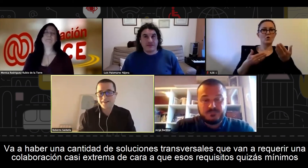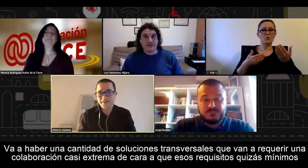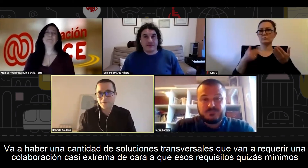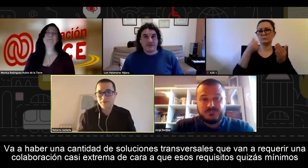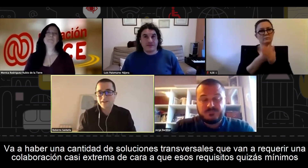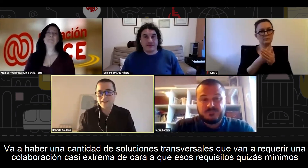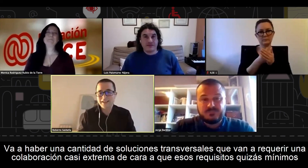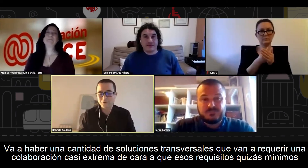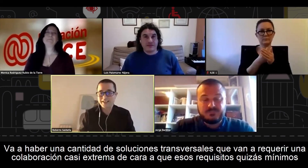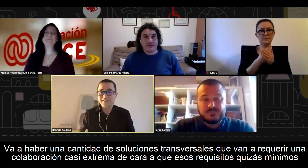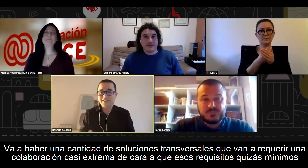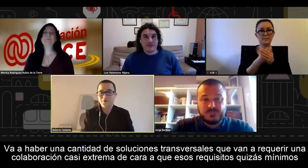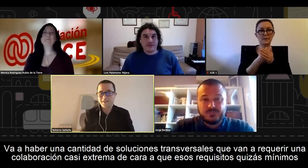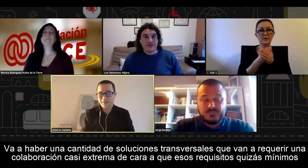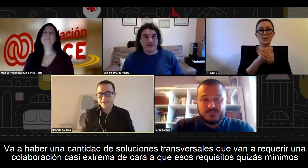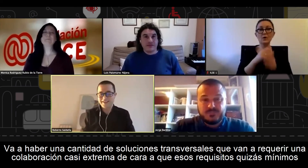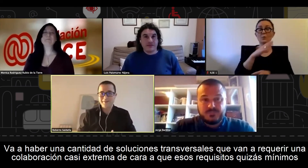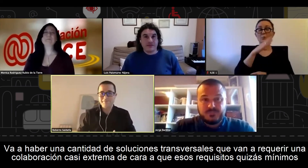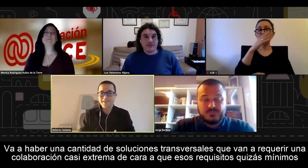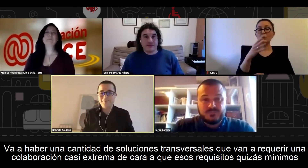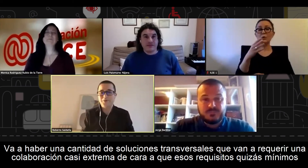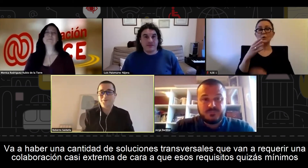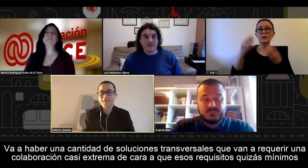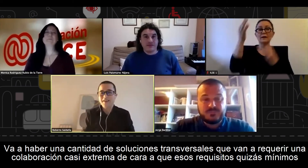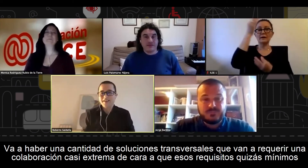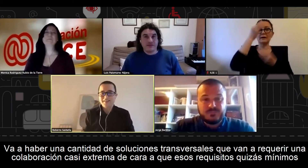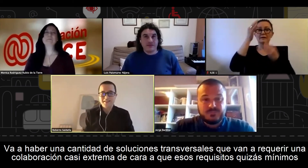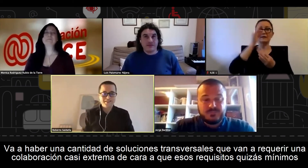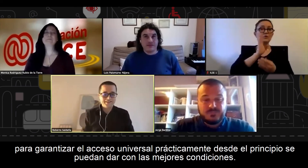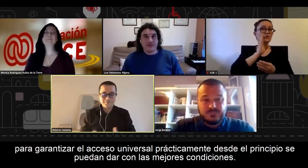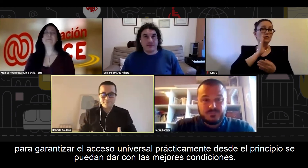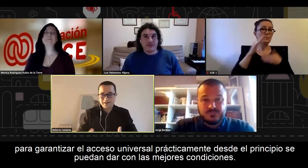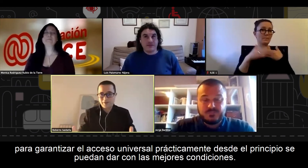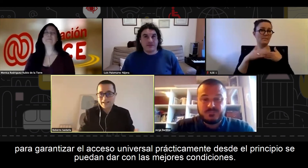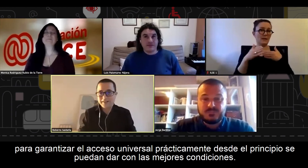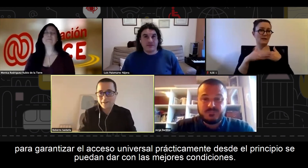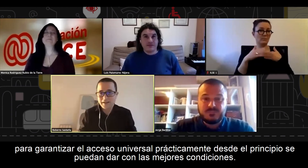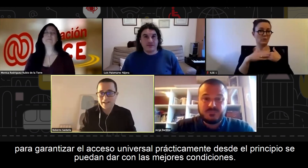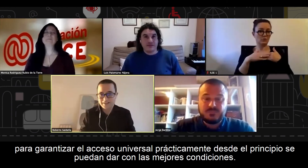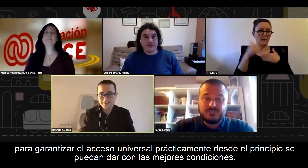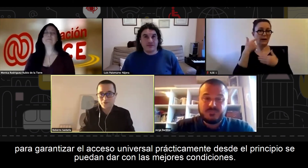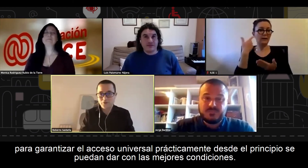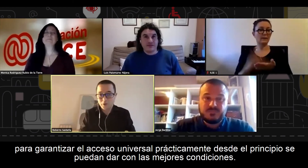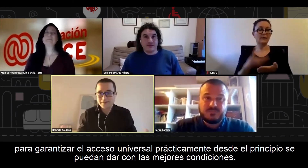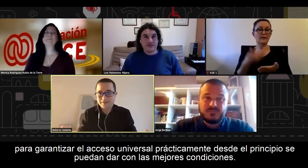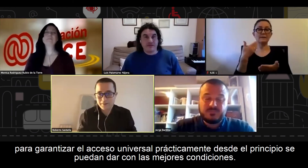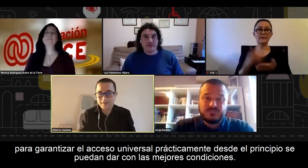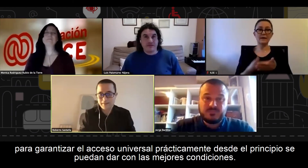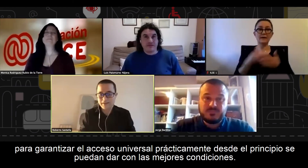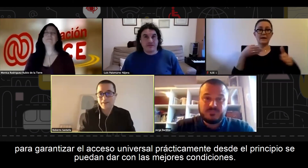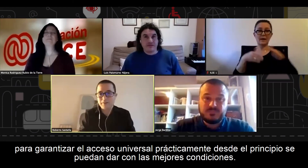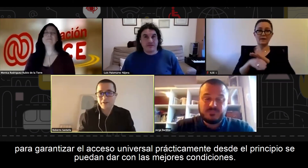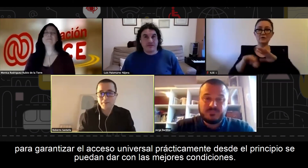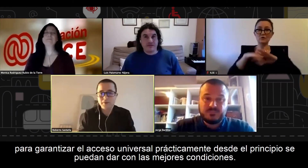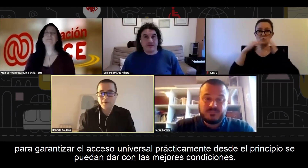que, esos requisitos quizás mínimos para poder garantizar el acceso universal prácticamente